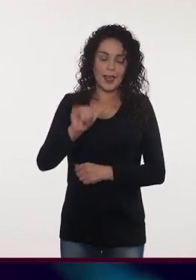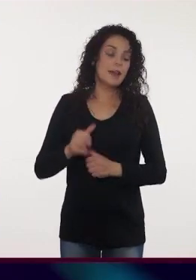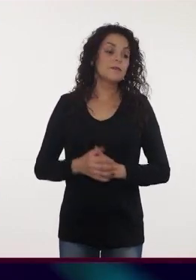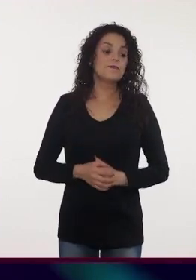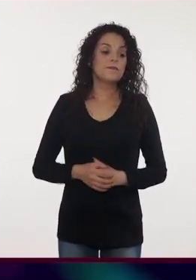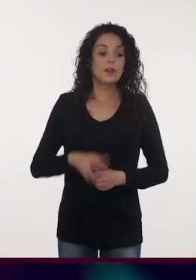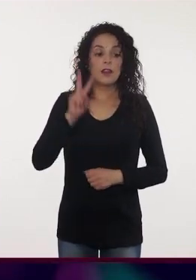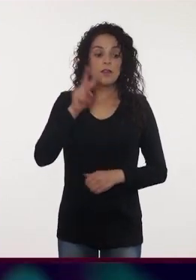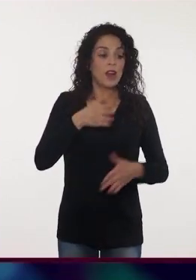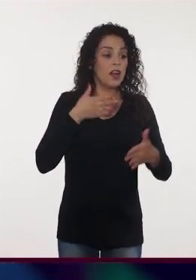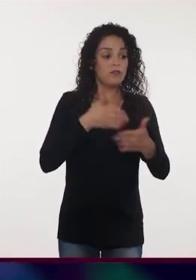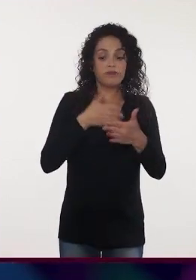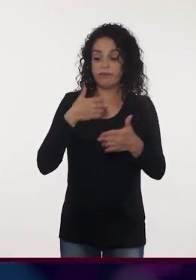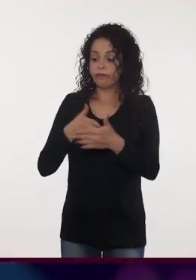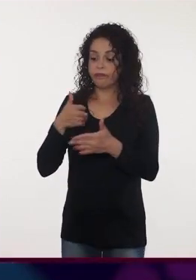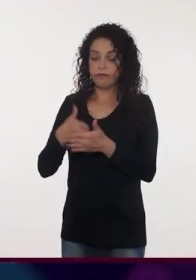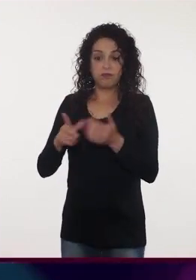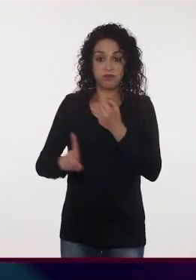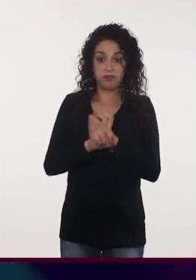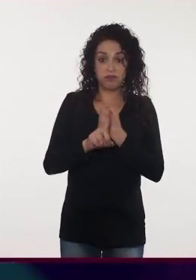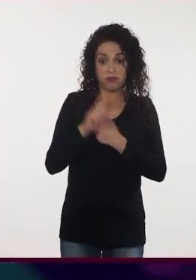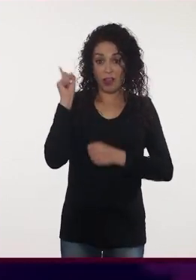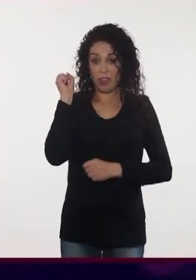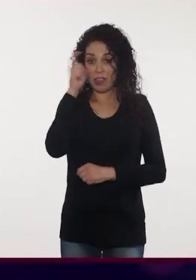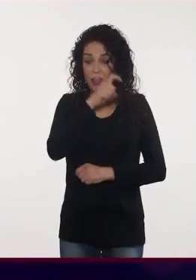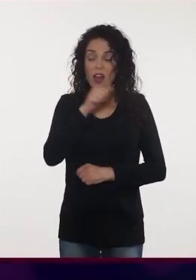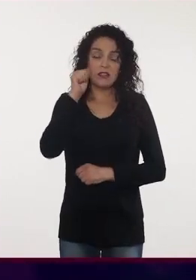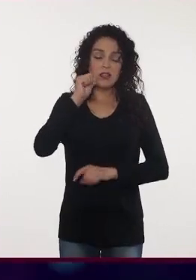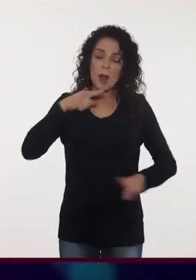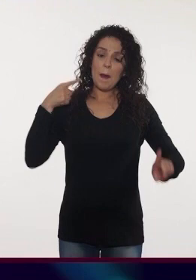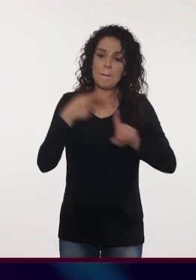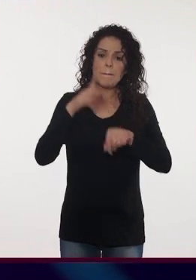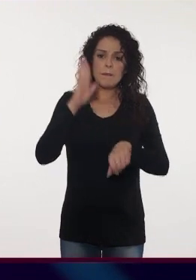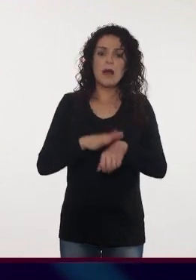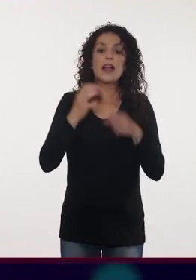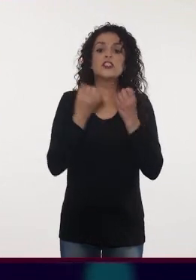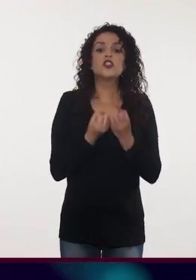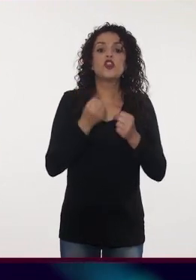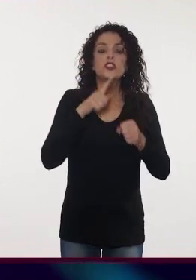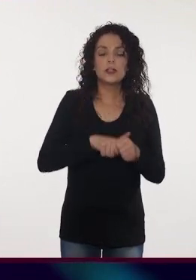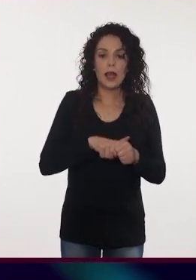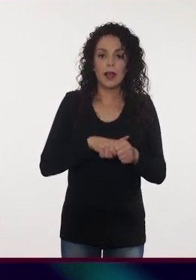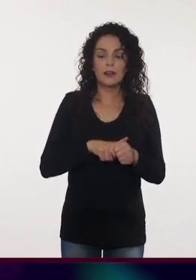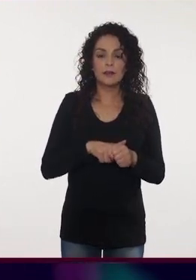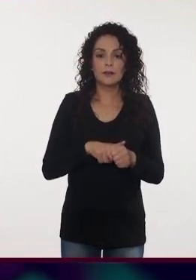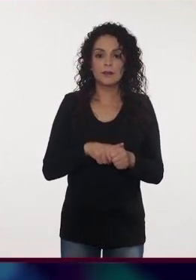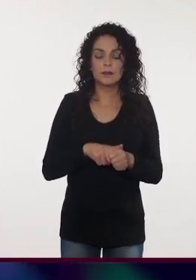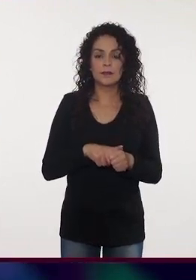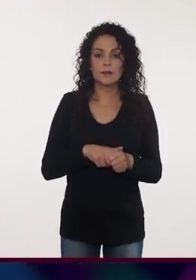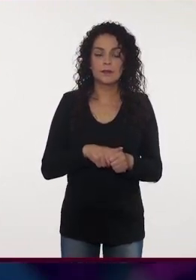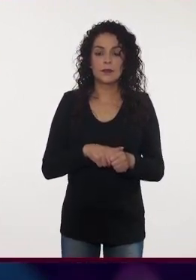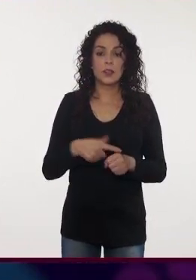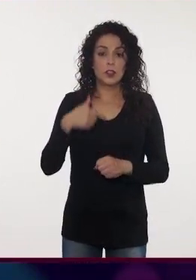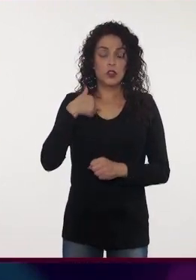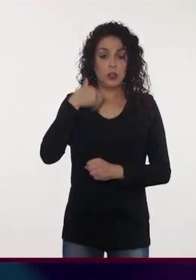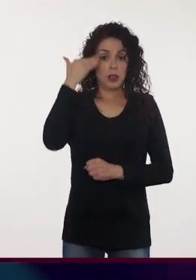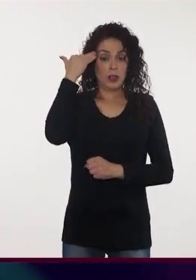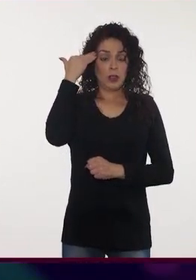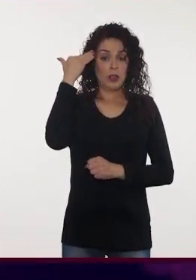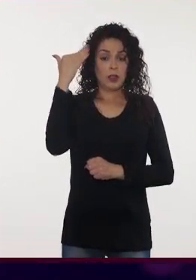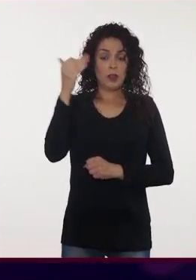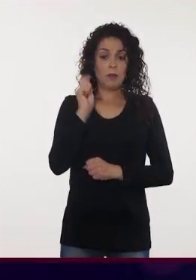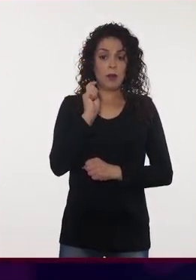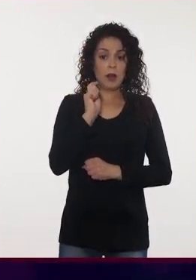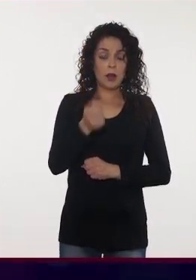son sociales. Principalmente yo creo que las dificultades en el tiempo que a mí me tocó